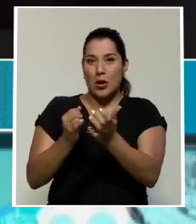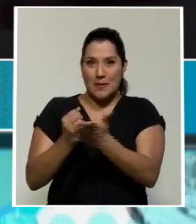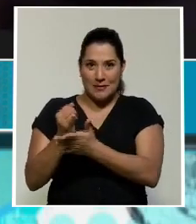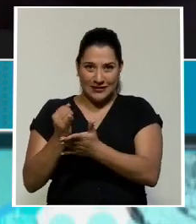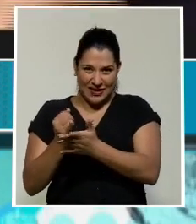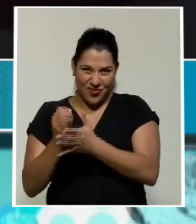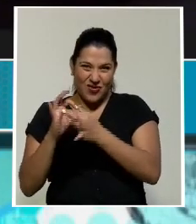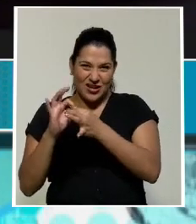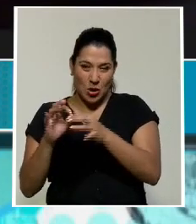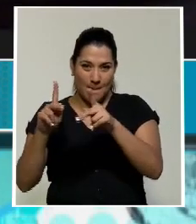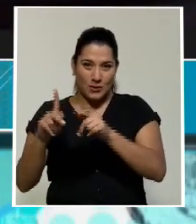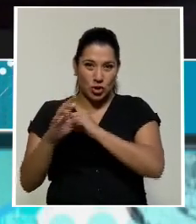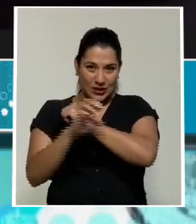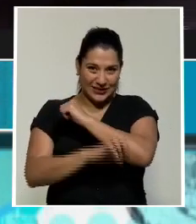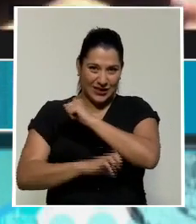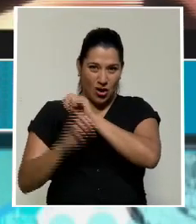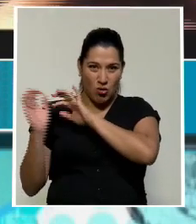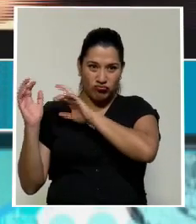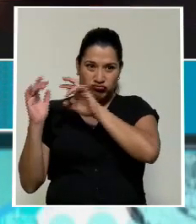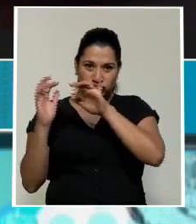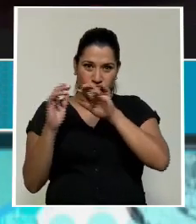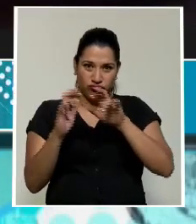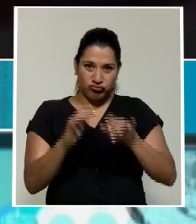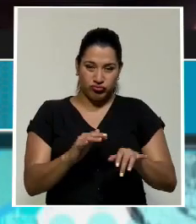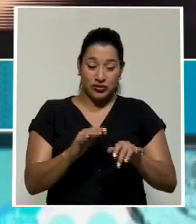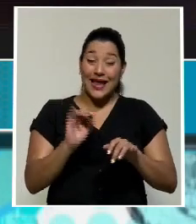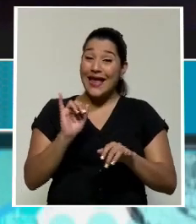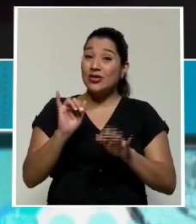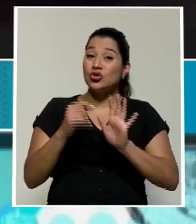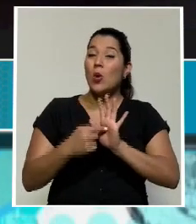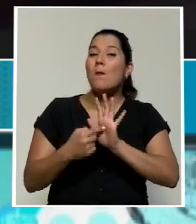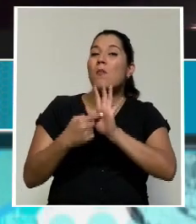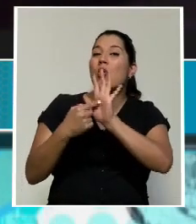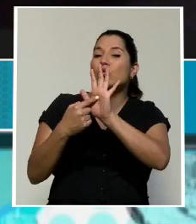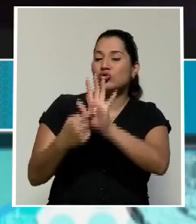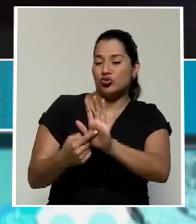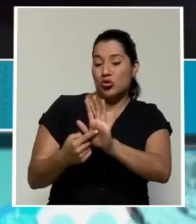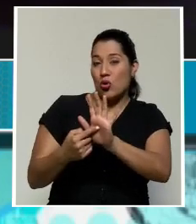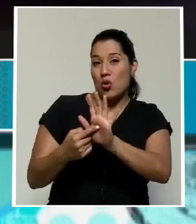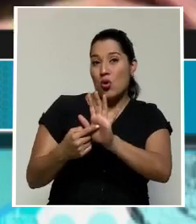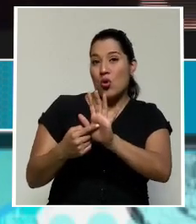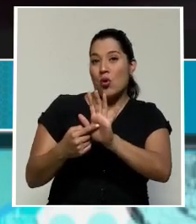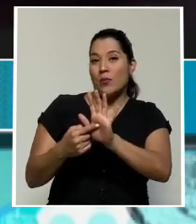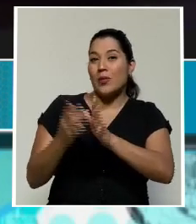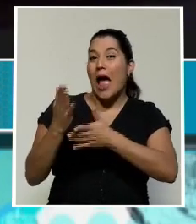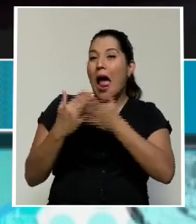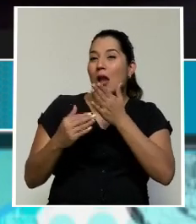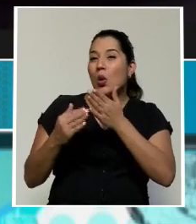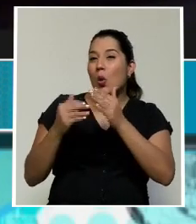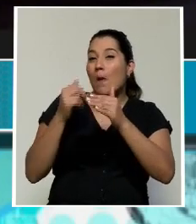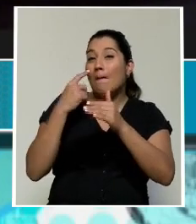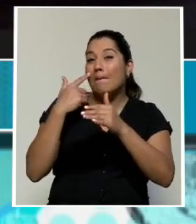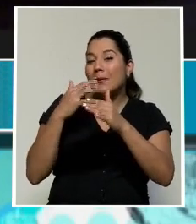investigación de mucho impacto y, como tú dices, un poco reveló algo que estaba un poco oculto.